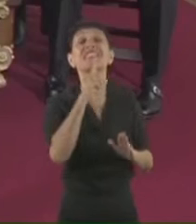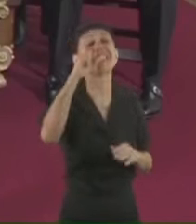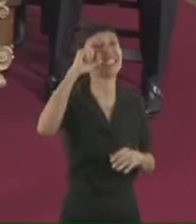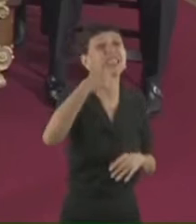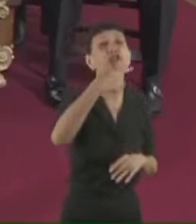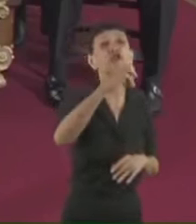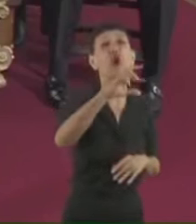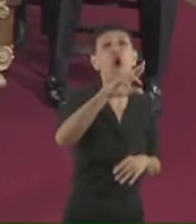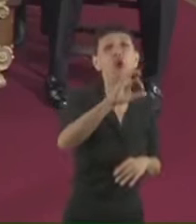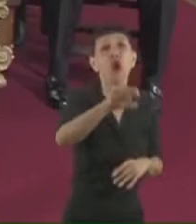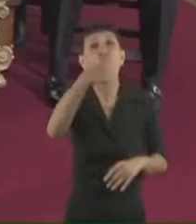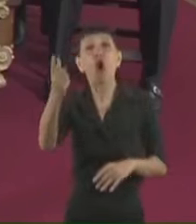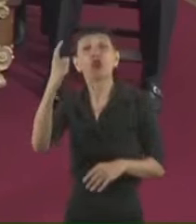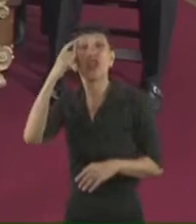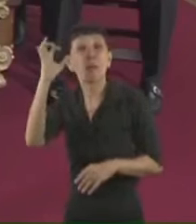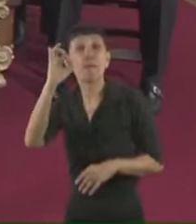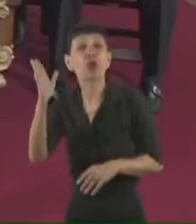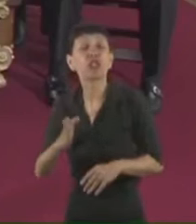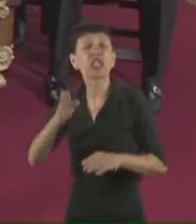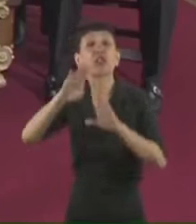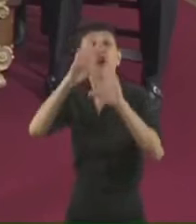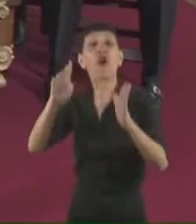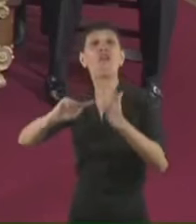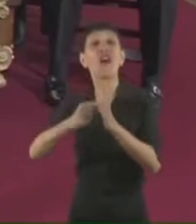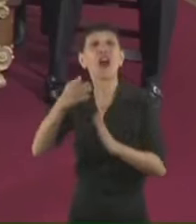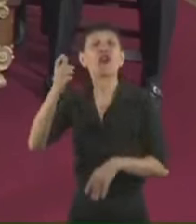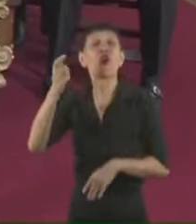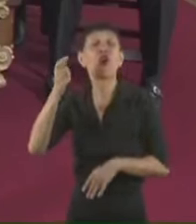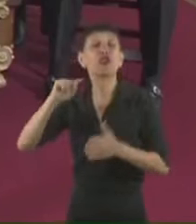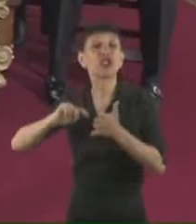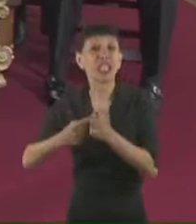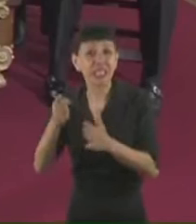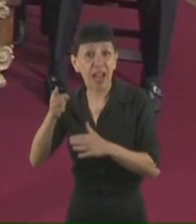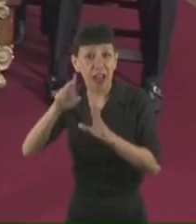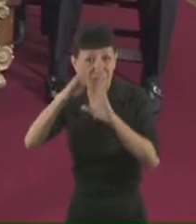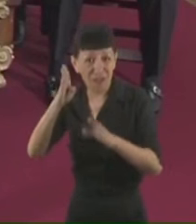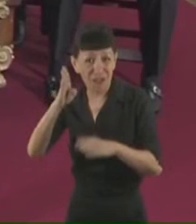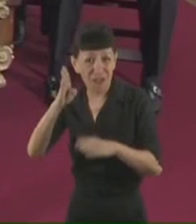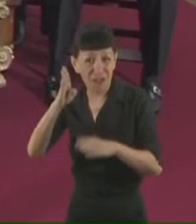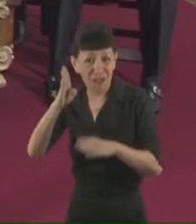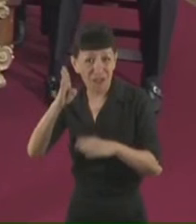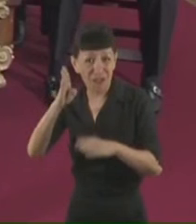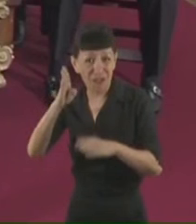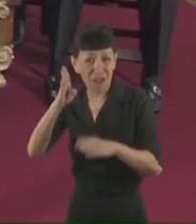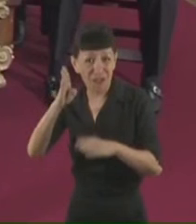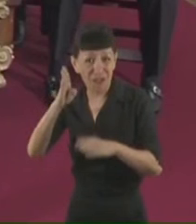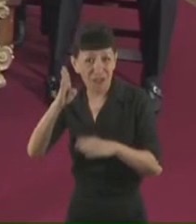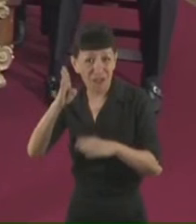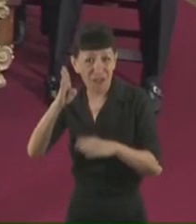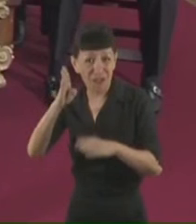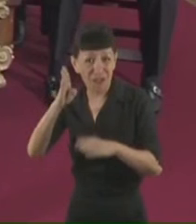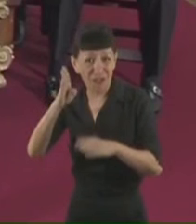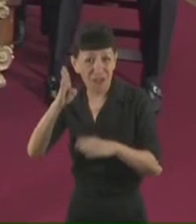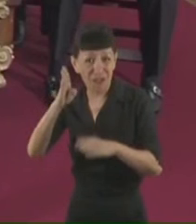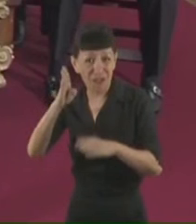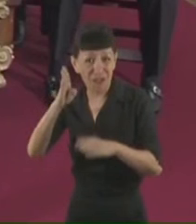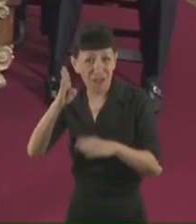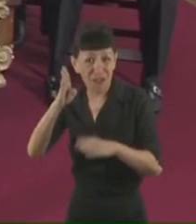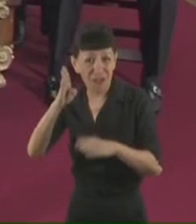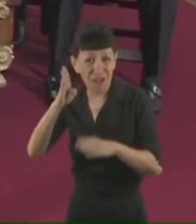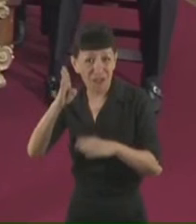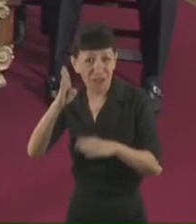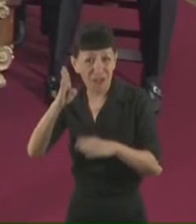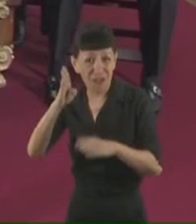que no le alcanza para pagarlo ni siquiera con la presión impositiva en blanco más alta del mundo un país sin reservas en el banco